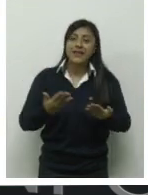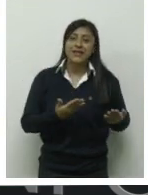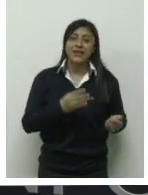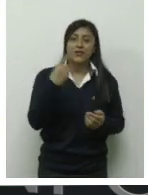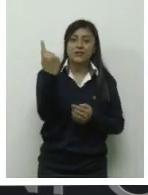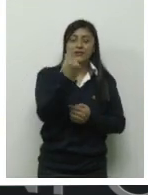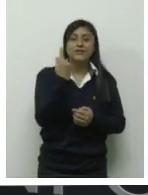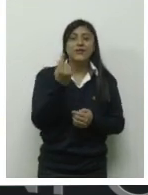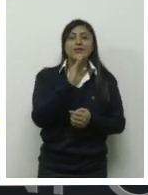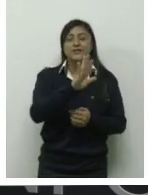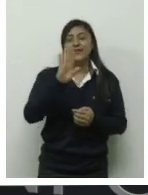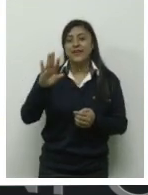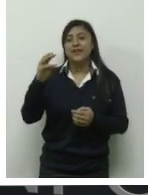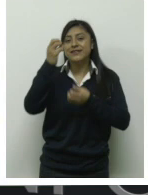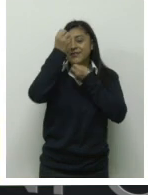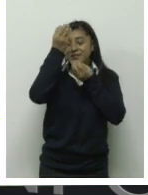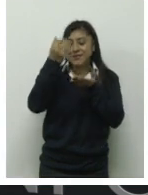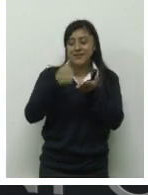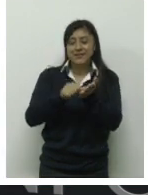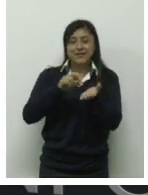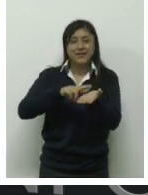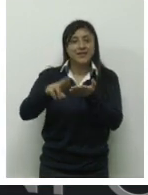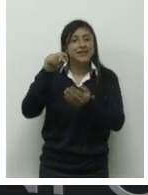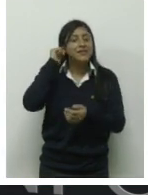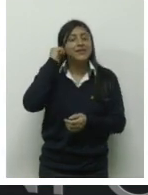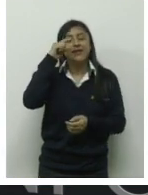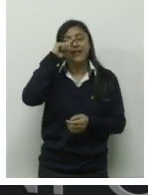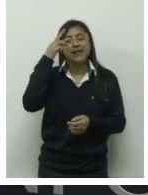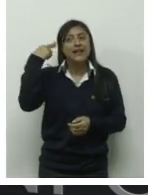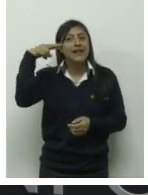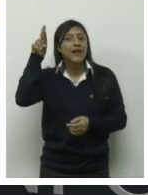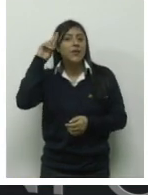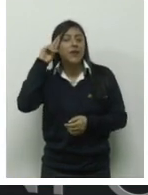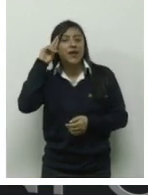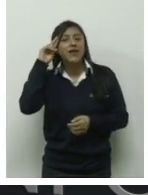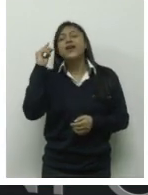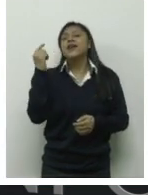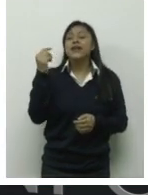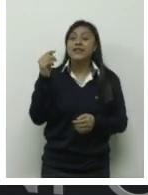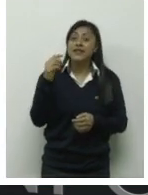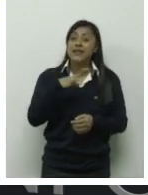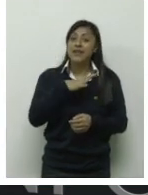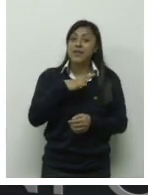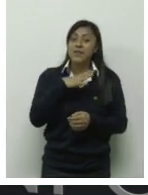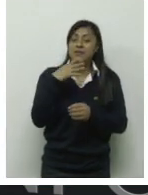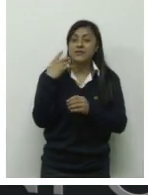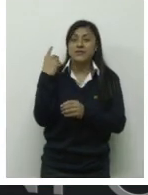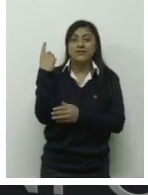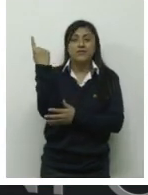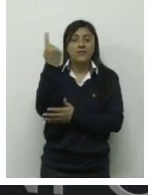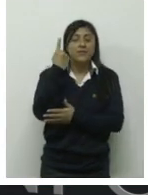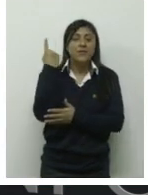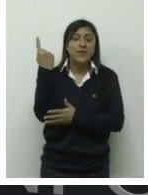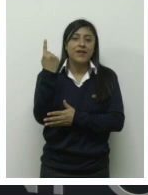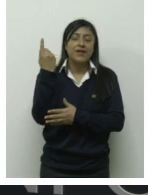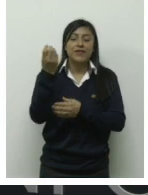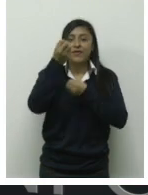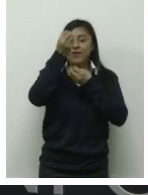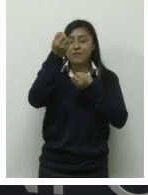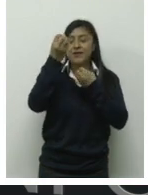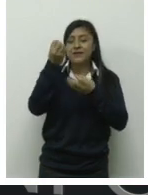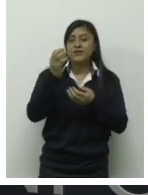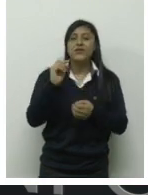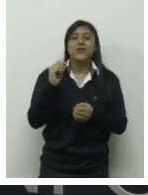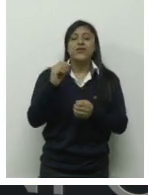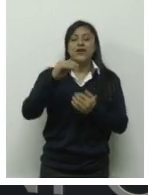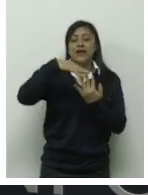Personas. Sean bienvenidos a InfoRENAP GT. Les recuerdo que a detalle encontrará más información en nuestras plataformas oficiales